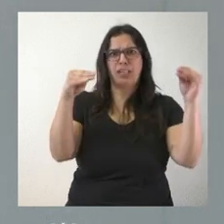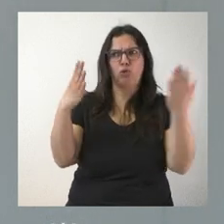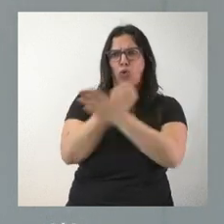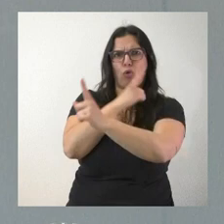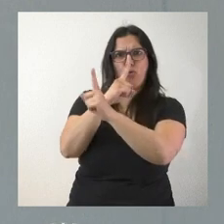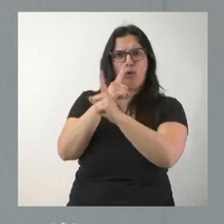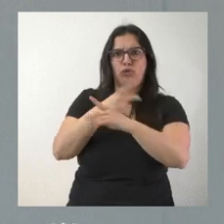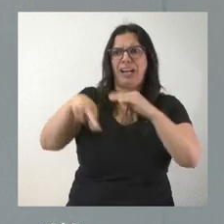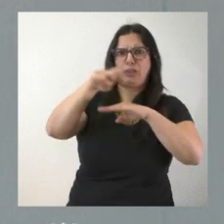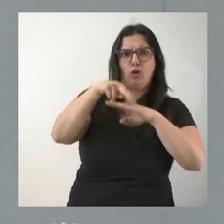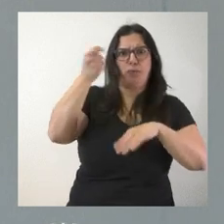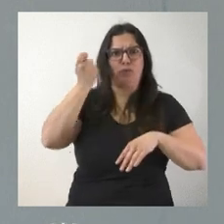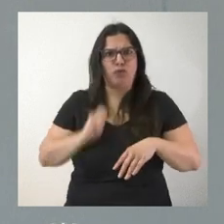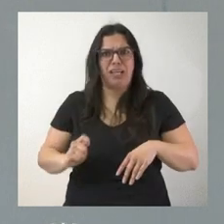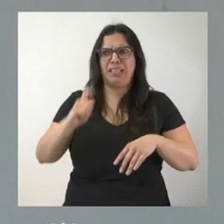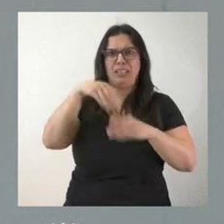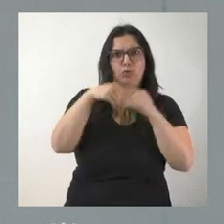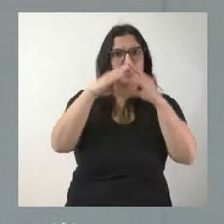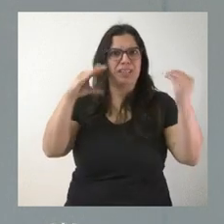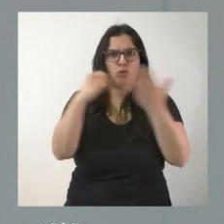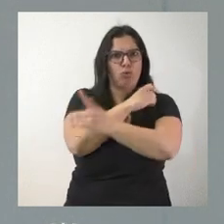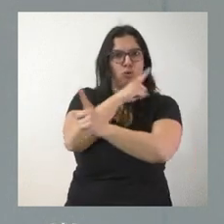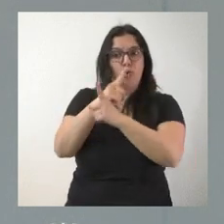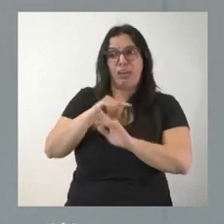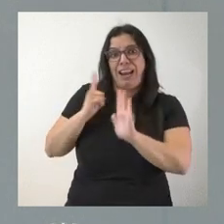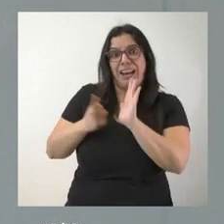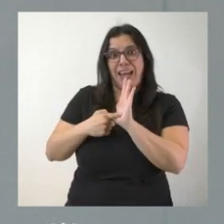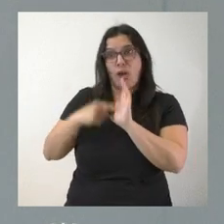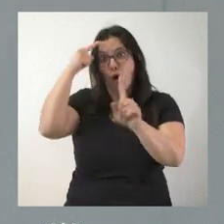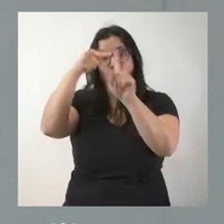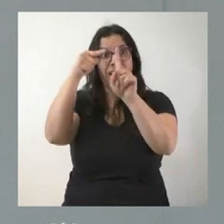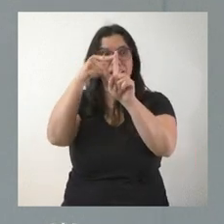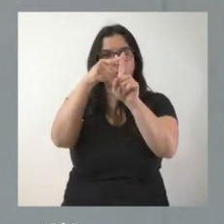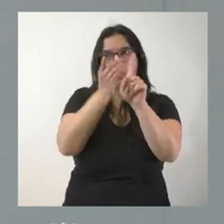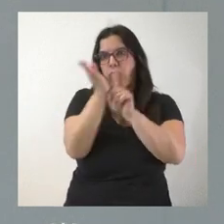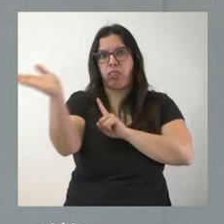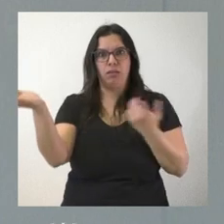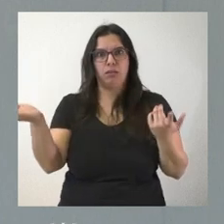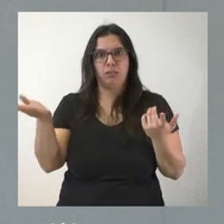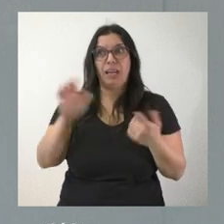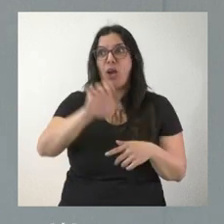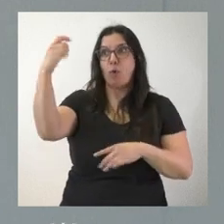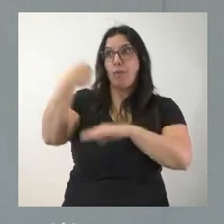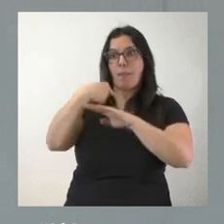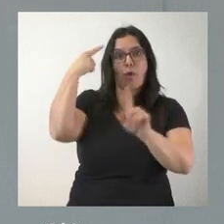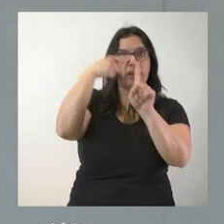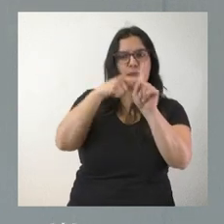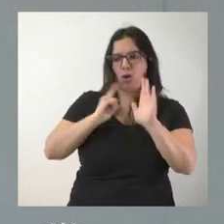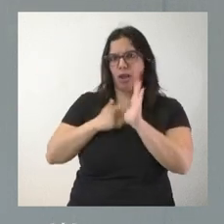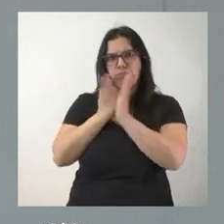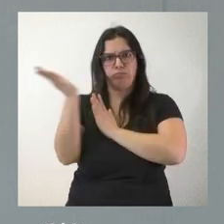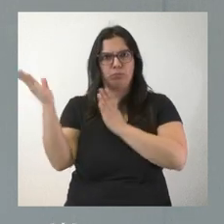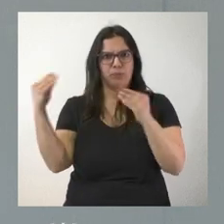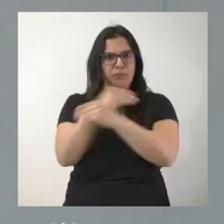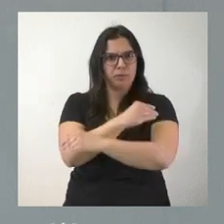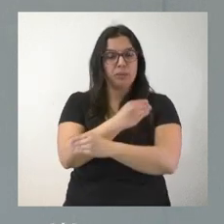los rectores y Los profesionales universitarios es una ley que nos aleja de los objetivos de Europa y nosotros muy al contrario estamos